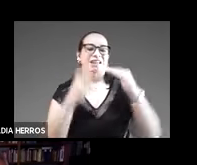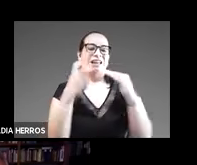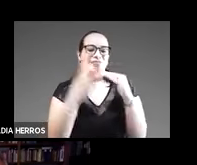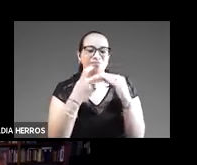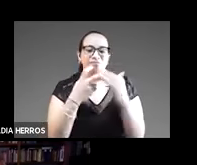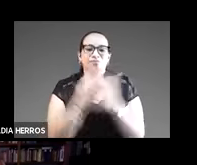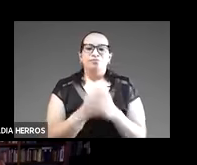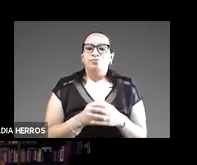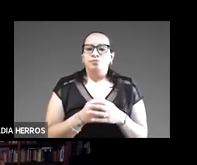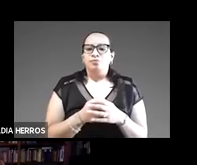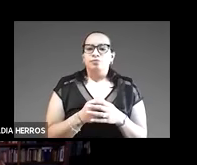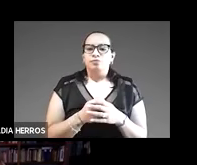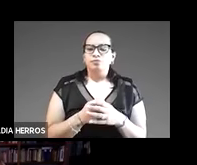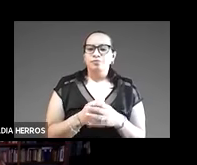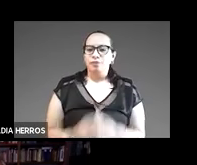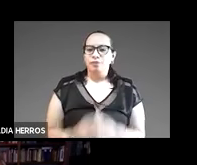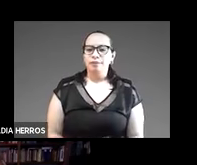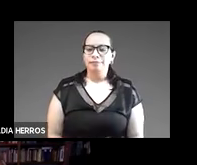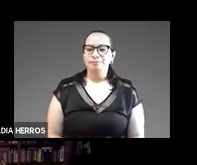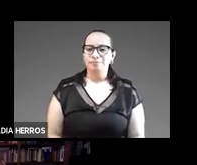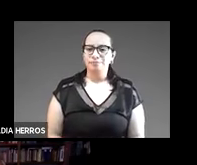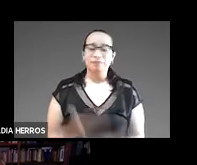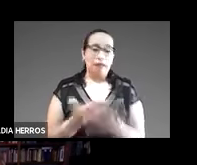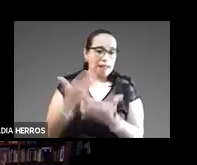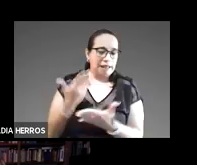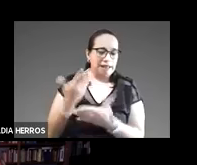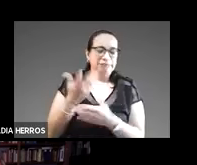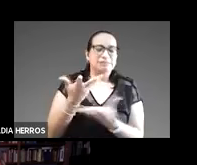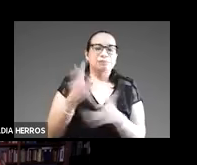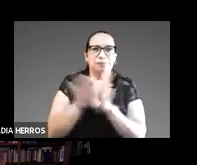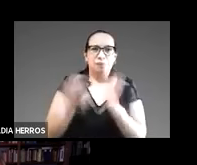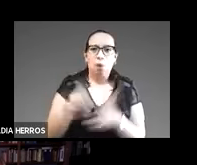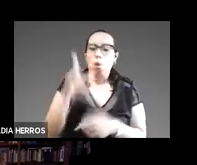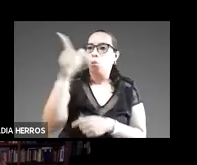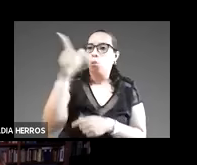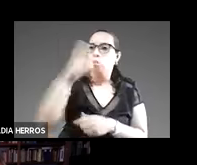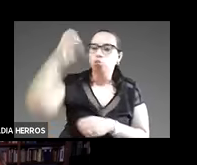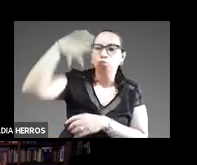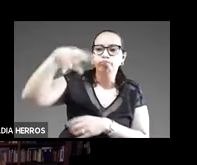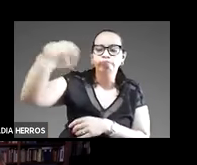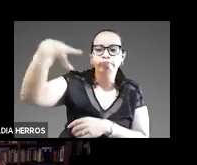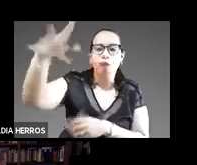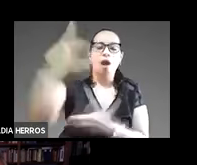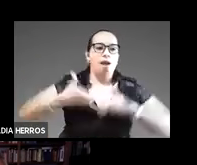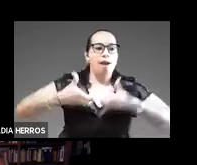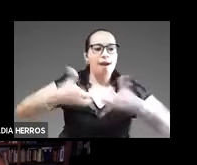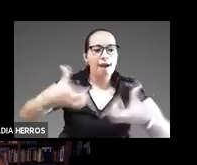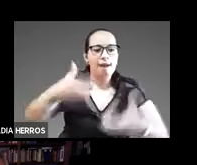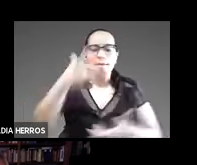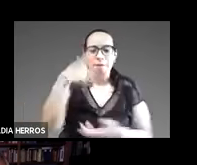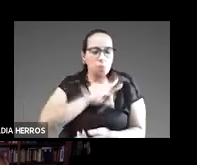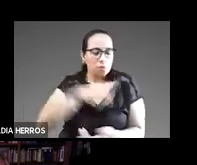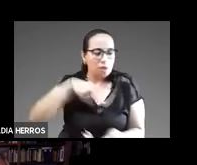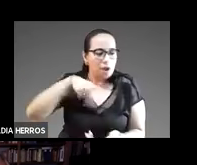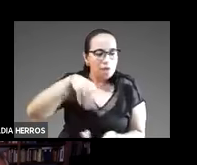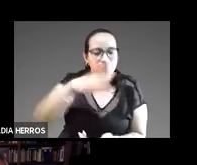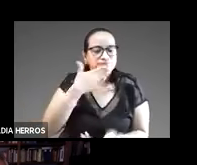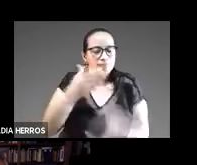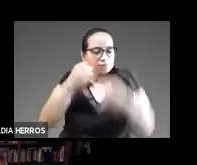Desde lo que decían del alumbrado, ¿no? Y tener espacios seguros, los senderos seguros, la movilidad,